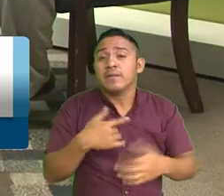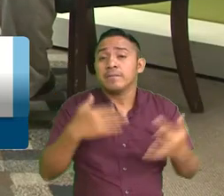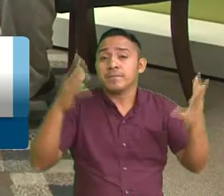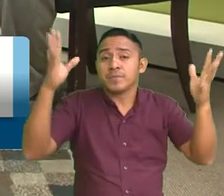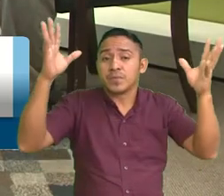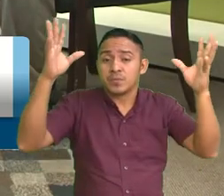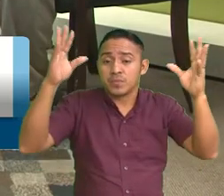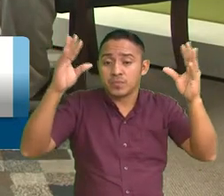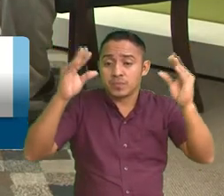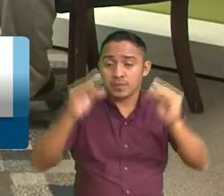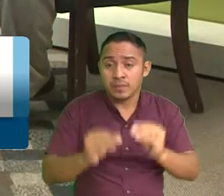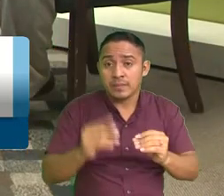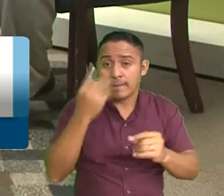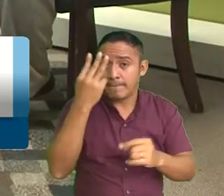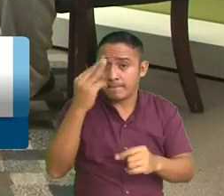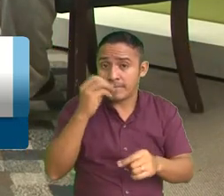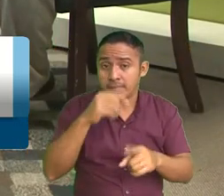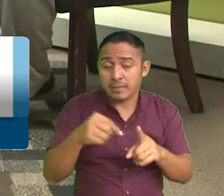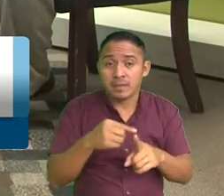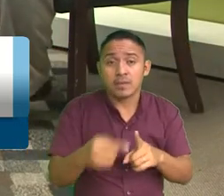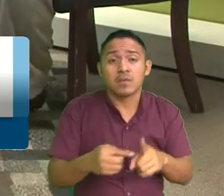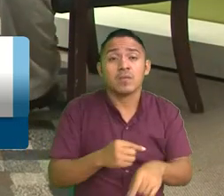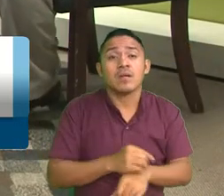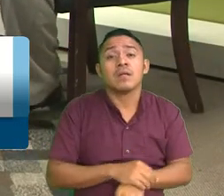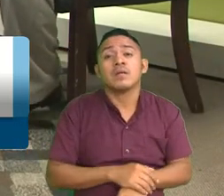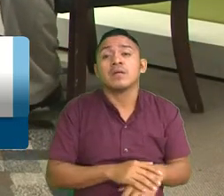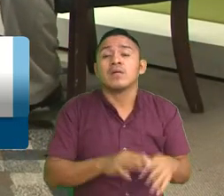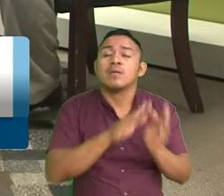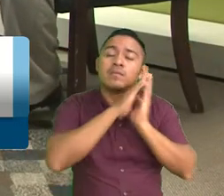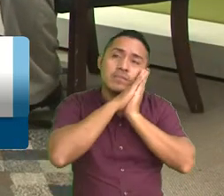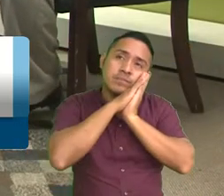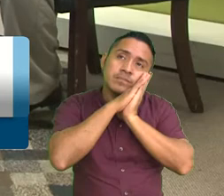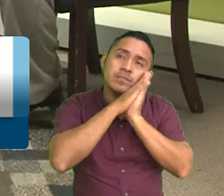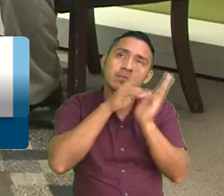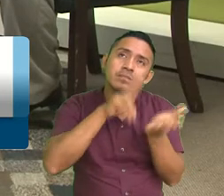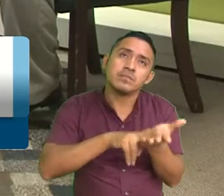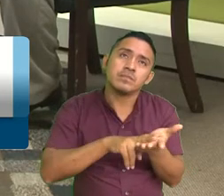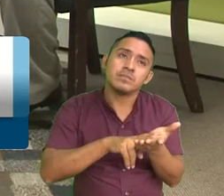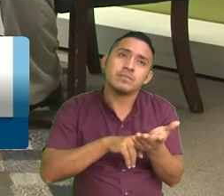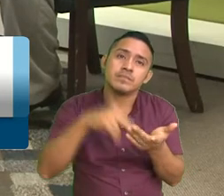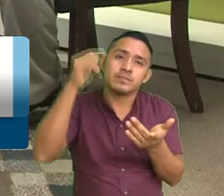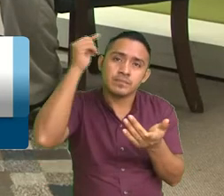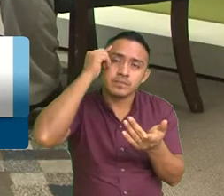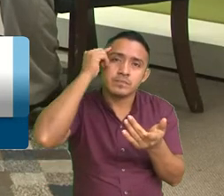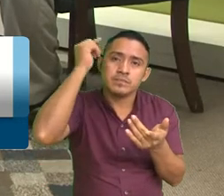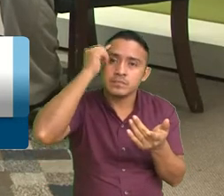vaya disminuyendo. Entonces, ¿qué va a pasar? Están acostados y empiezan a pensar.